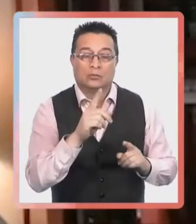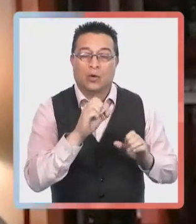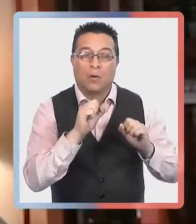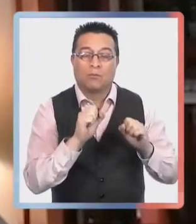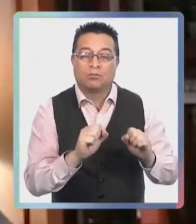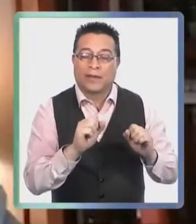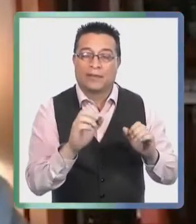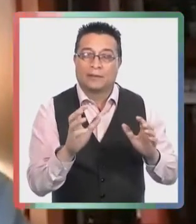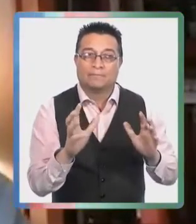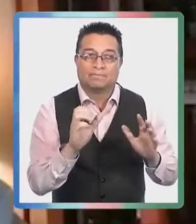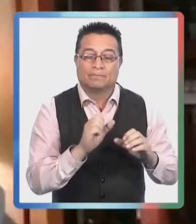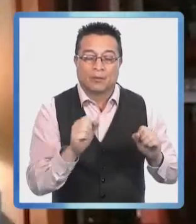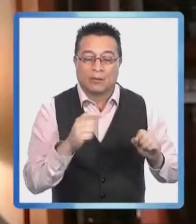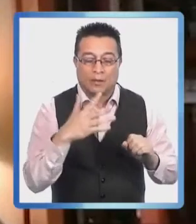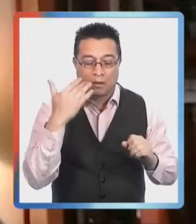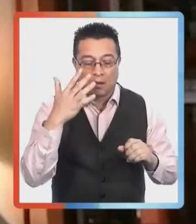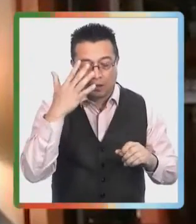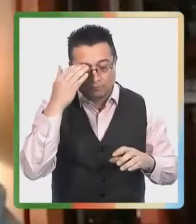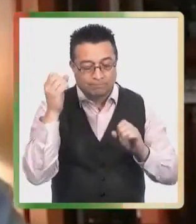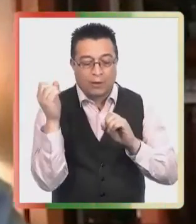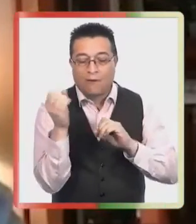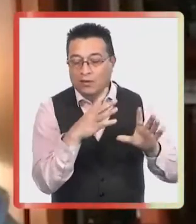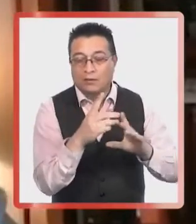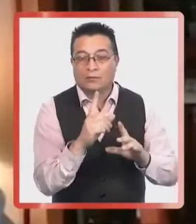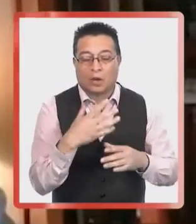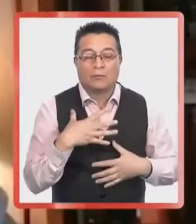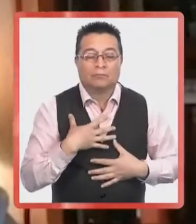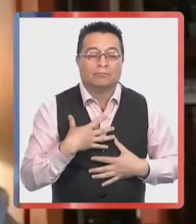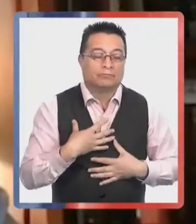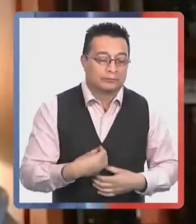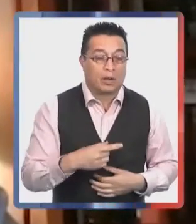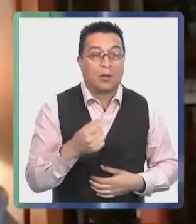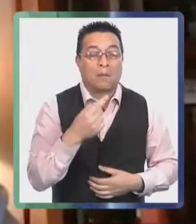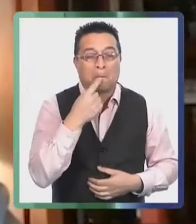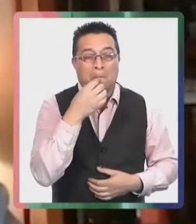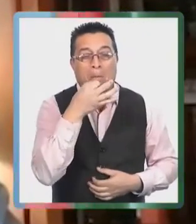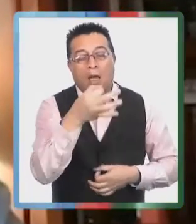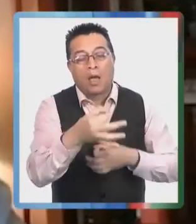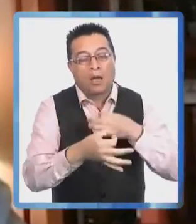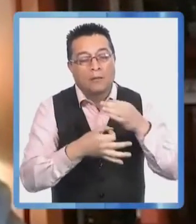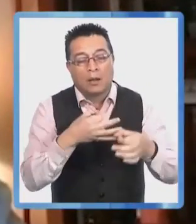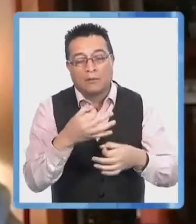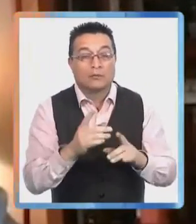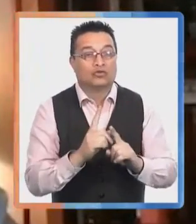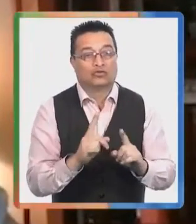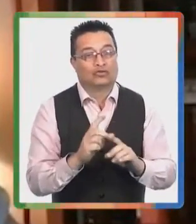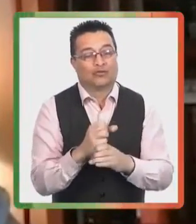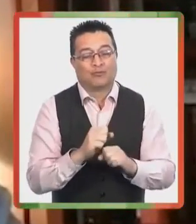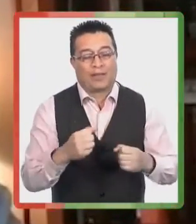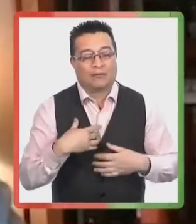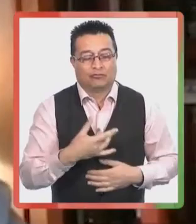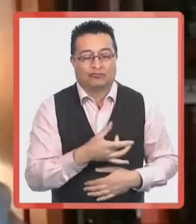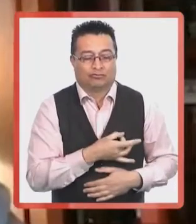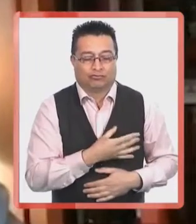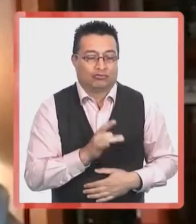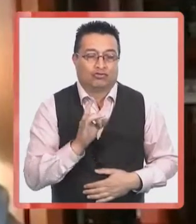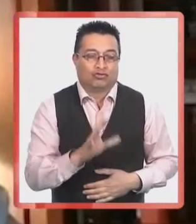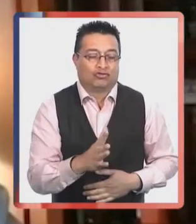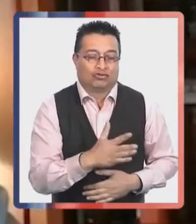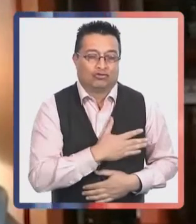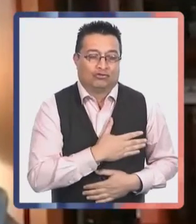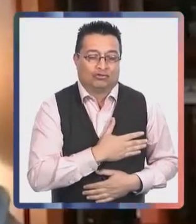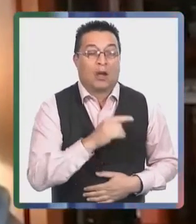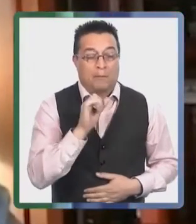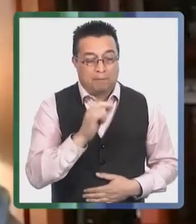no lo vamos a poder, digamos, opacar o consolar con palabras o con gestos, pero obviamente que